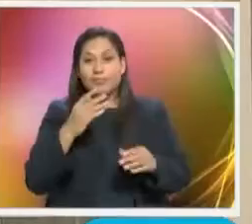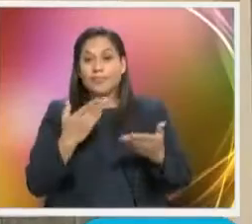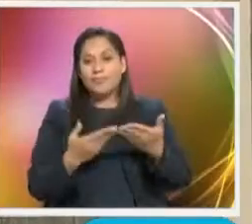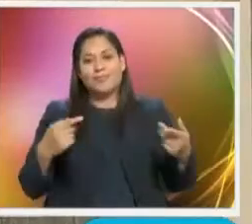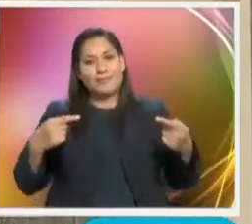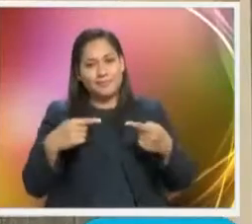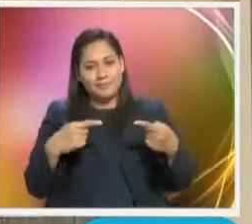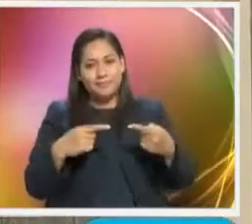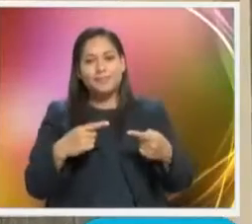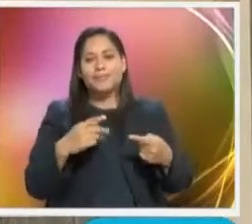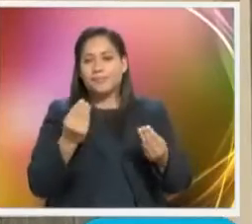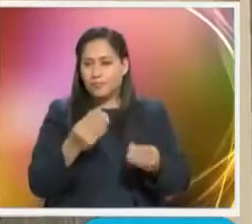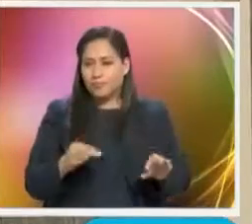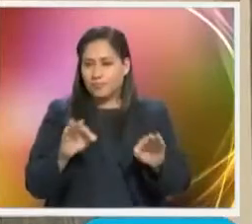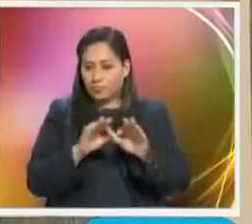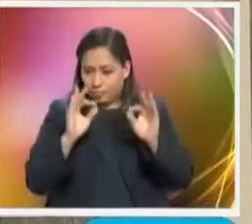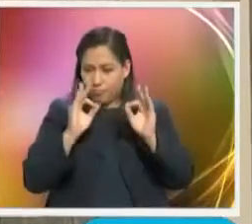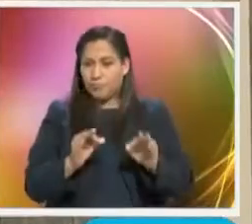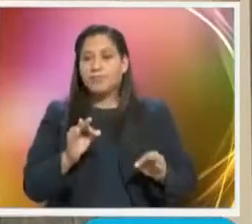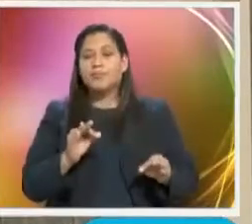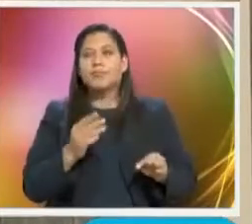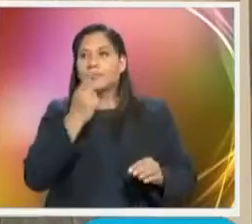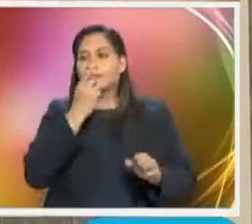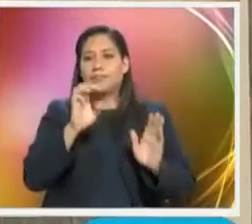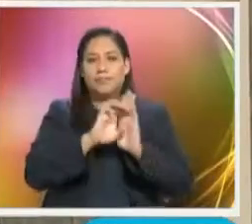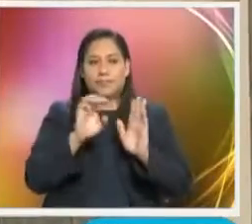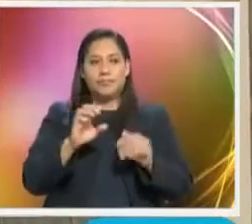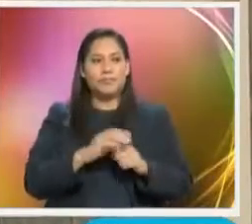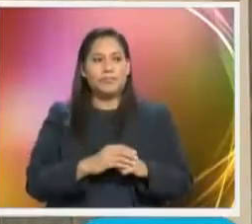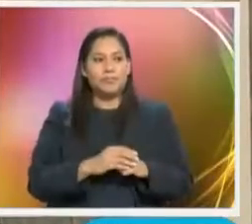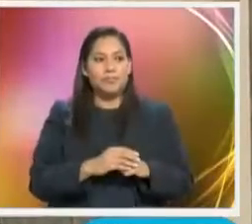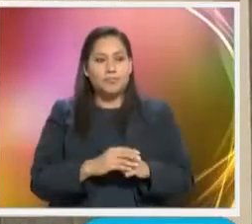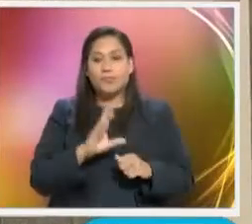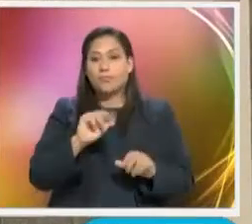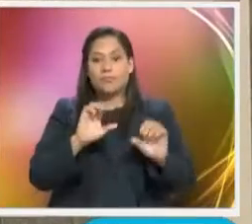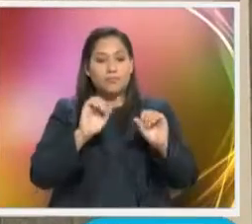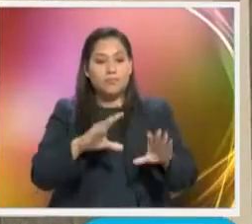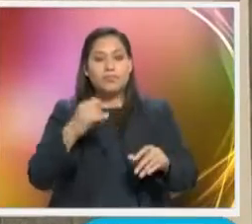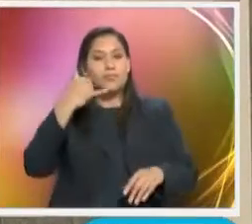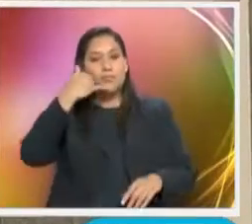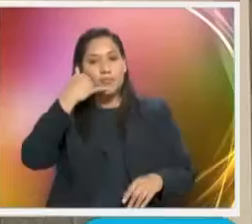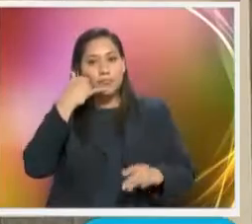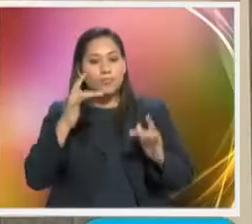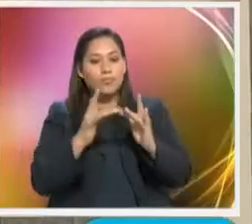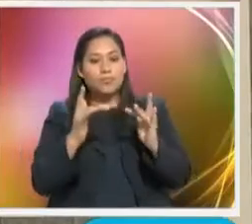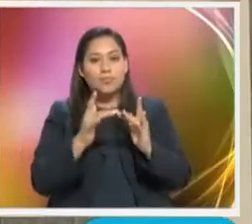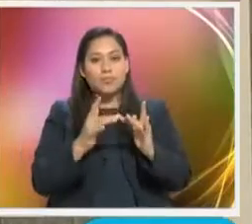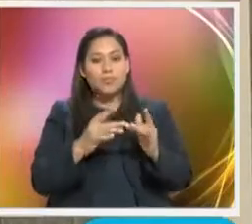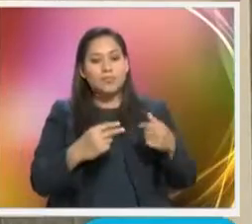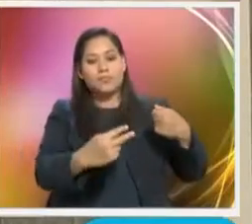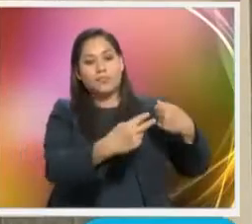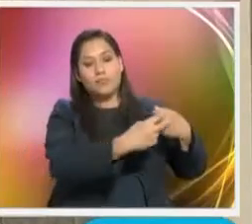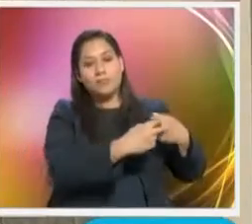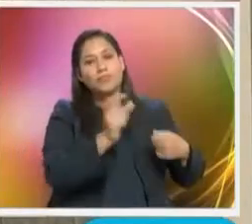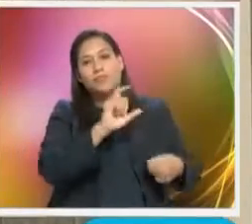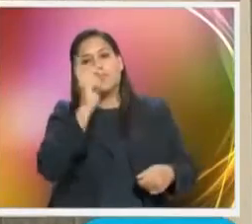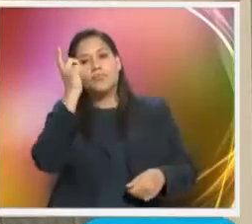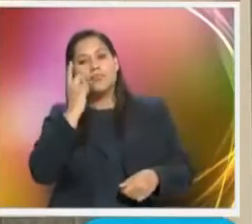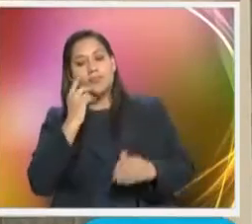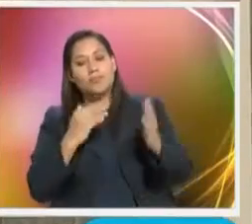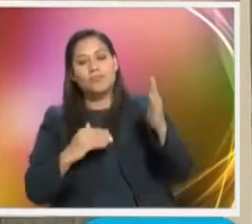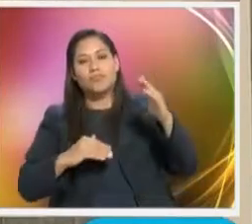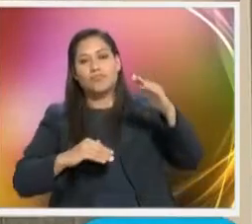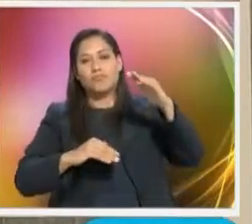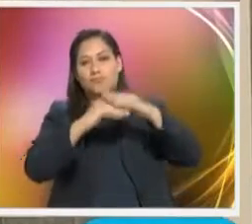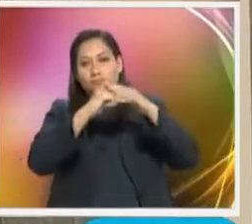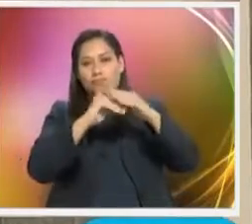polémica al respecto, lo ideal hoy todo indica es, por ejemplo, que no dejemos el teléfono conectado cuando nos vamos a dormir, Sí. porque llega al 100%